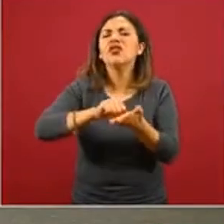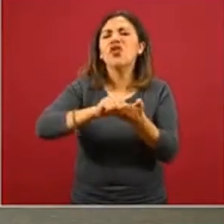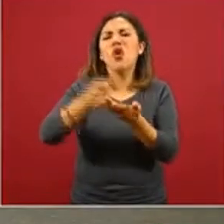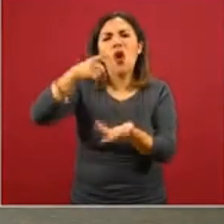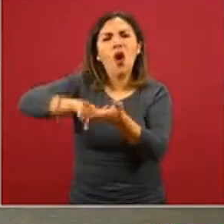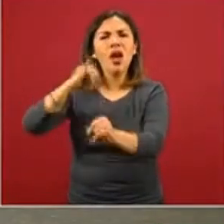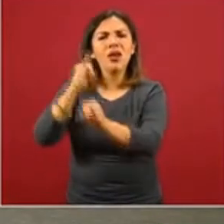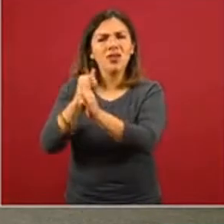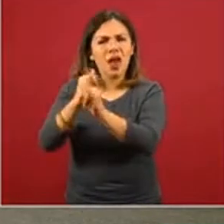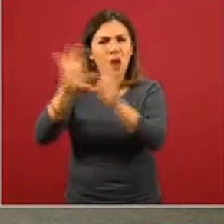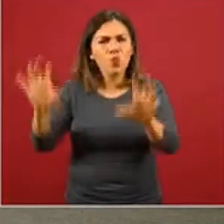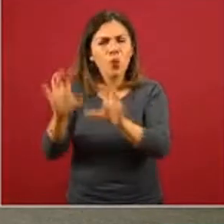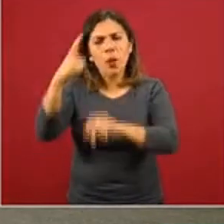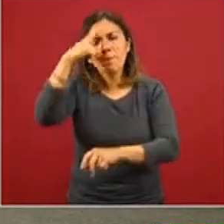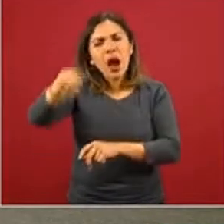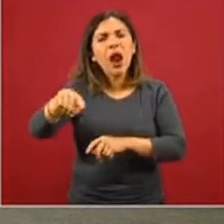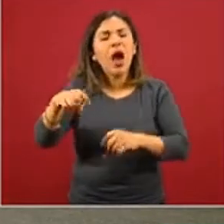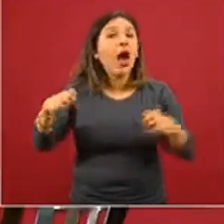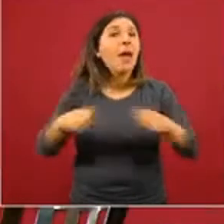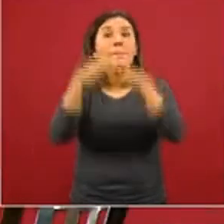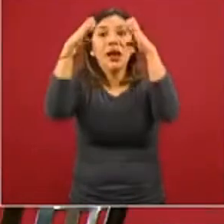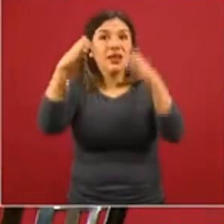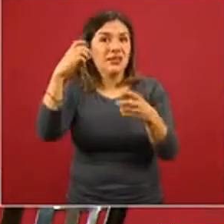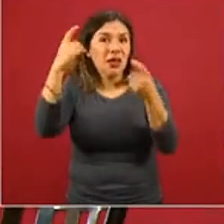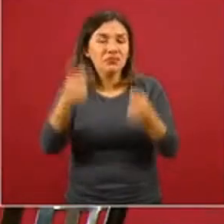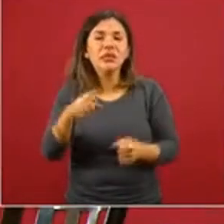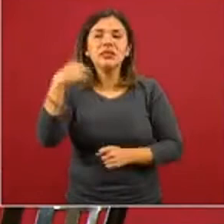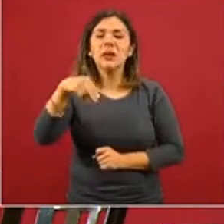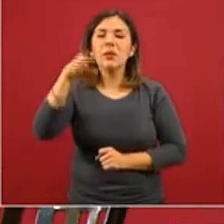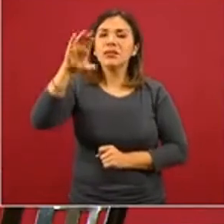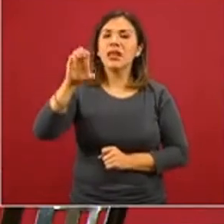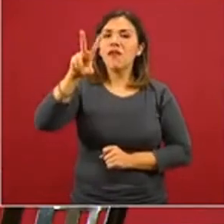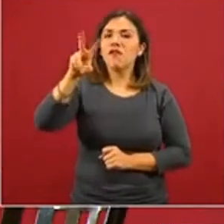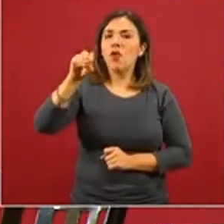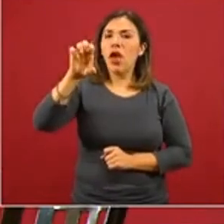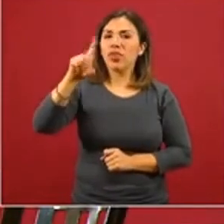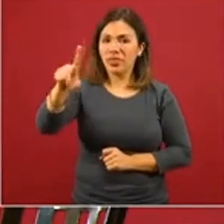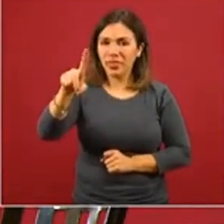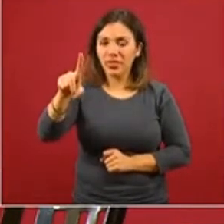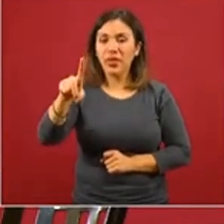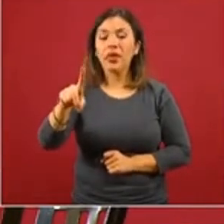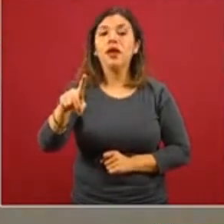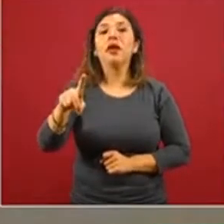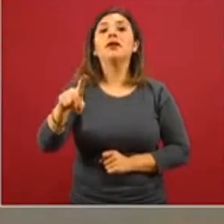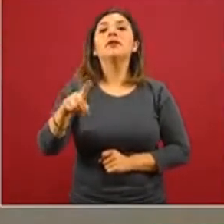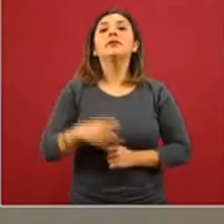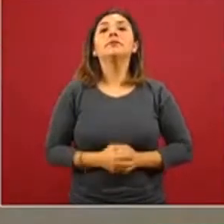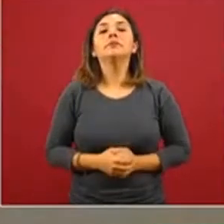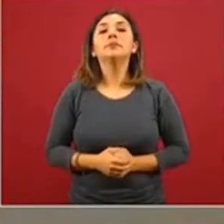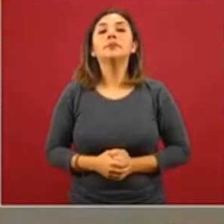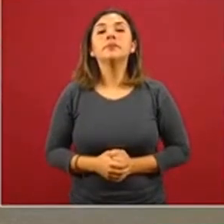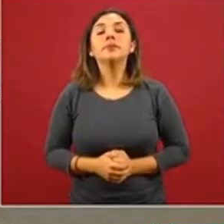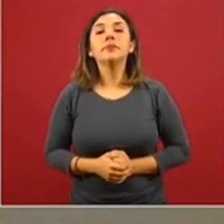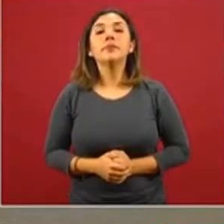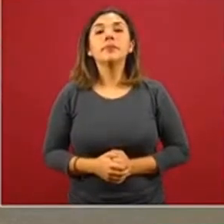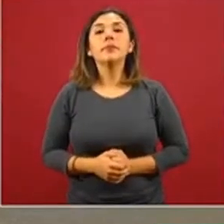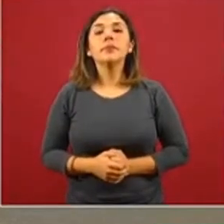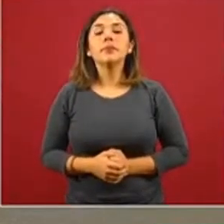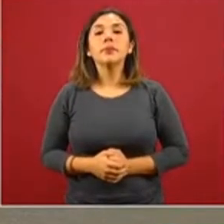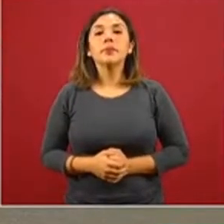virtual para operaciones de emergencias, CEBOED, y desastres, exacto, emergencias y